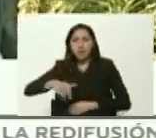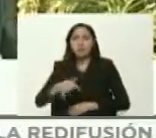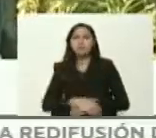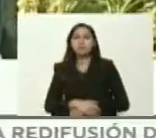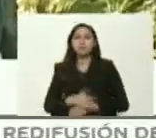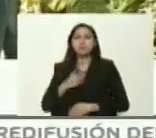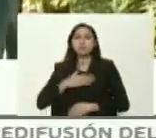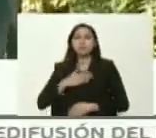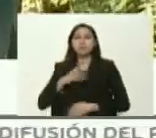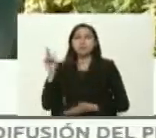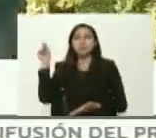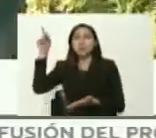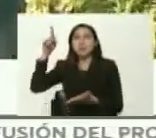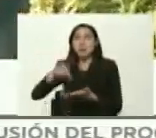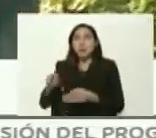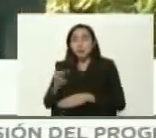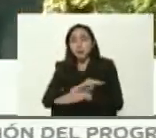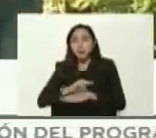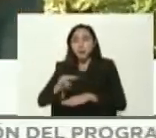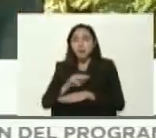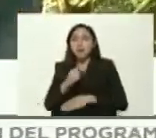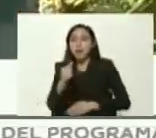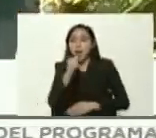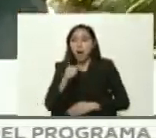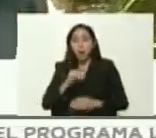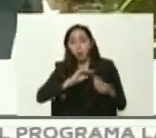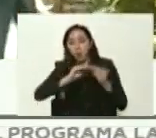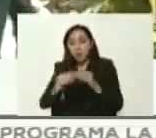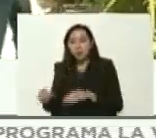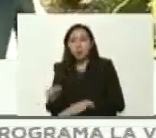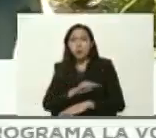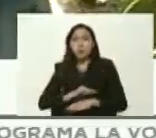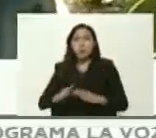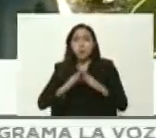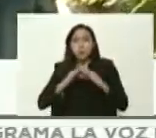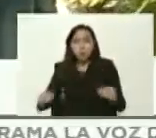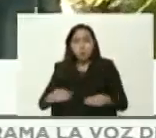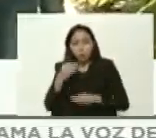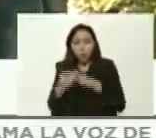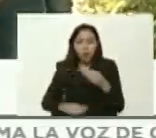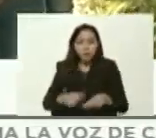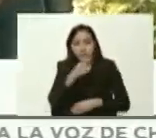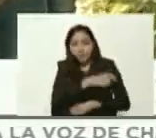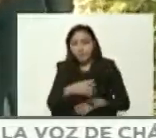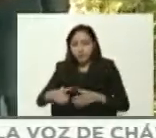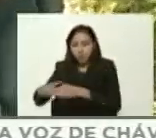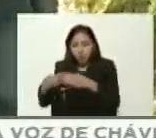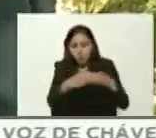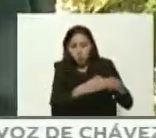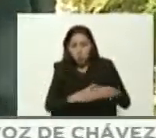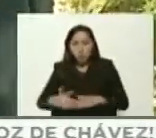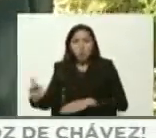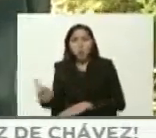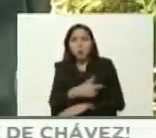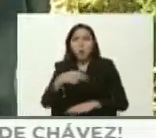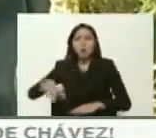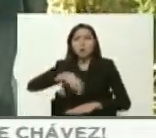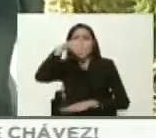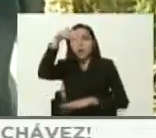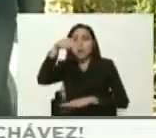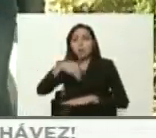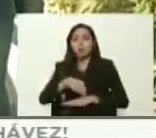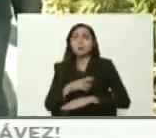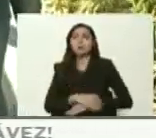aquí con la ministra de Agua, la ministra de Comuna, todo el equipo de la Gobernación, el equipo del Gobierno Nacional